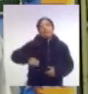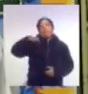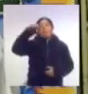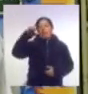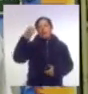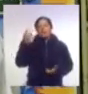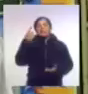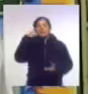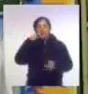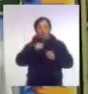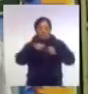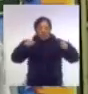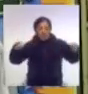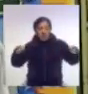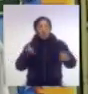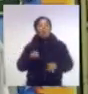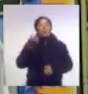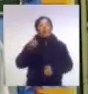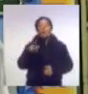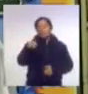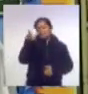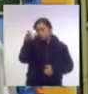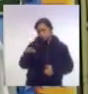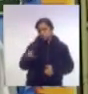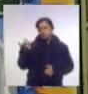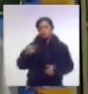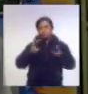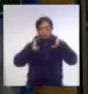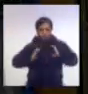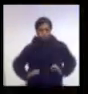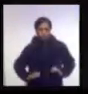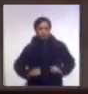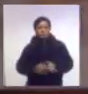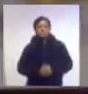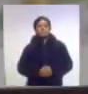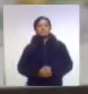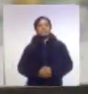está en cuanto a composición corporal.